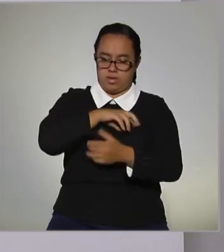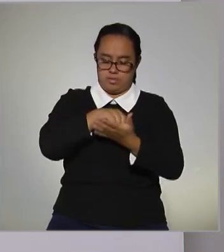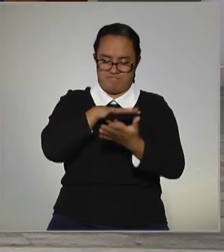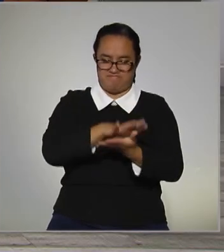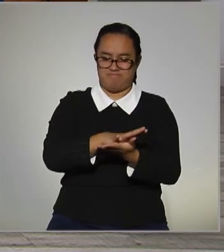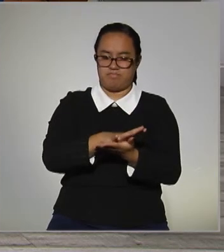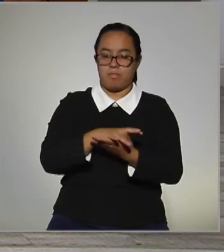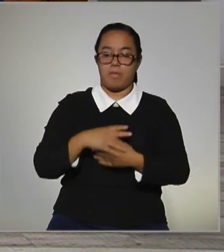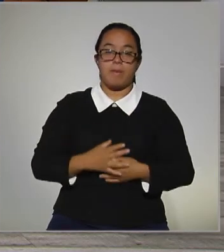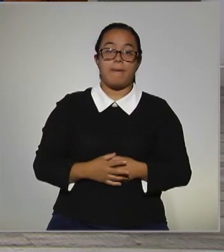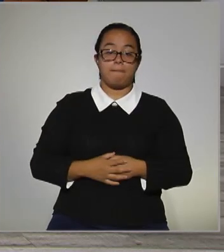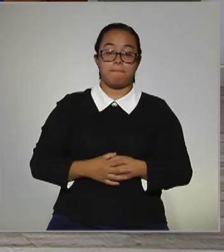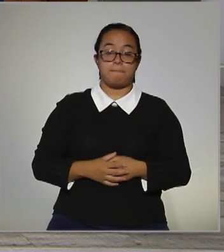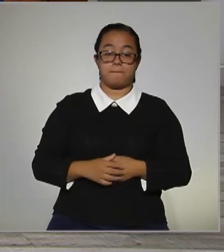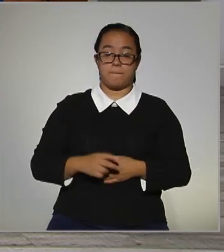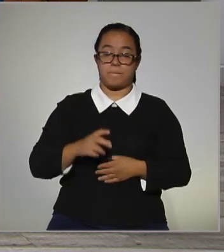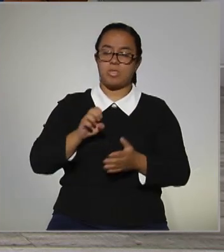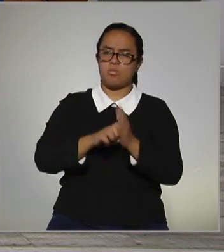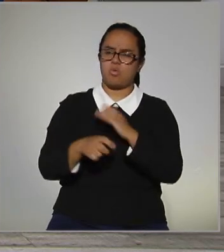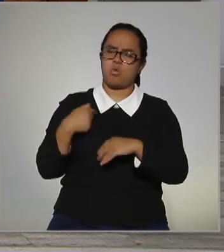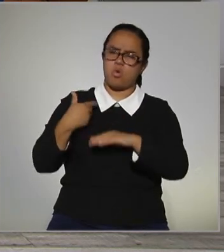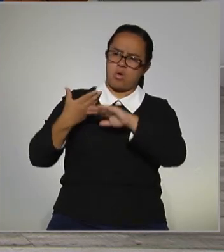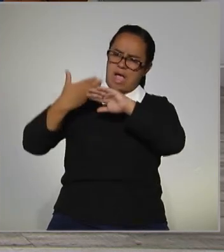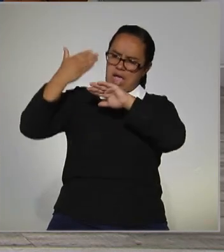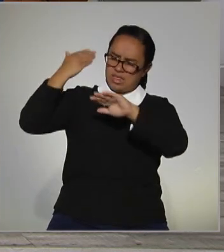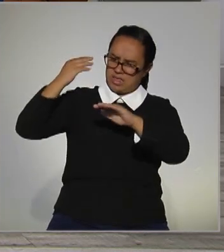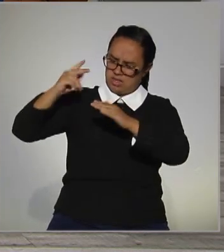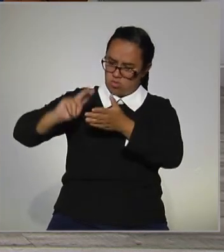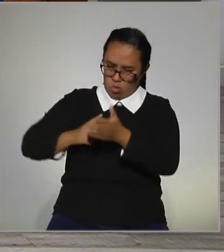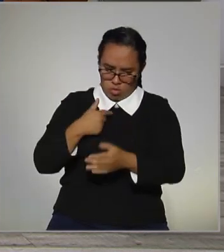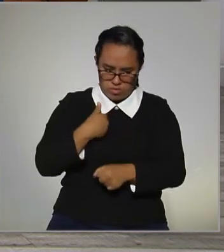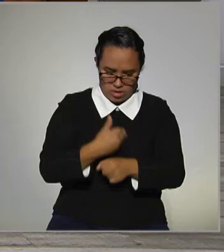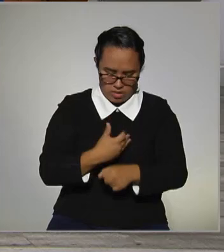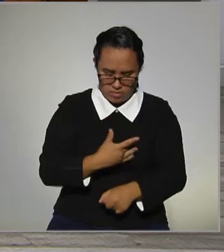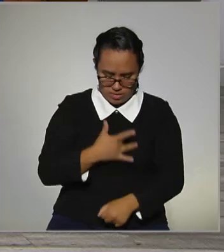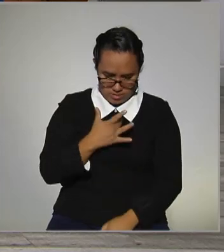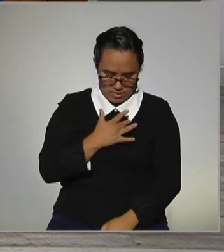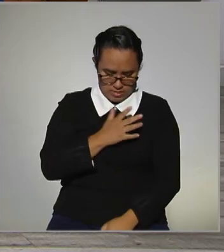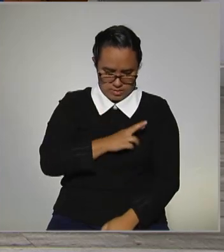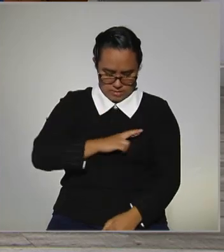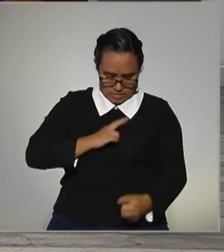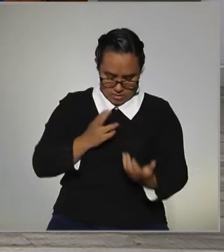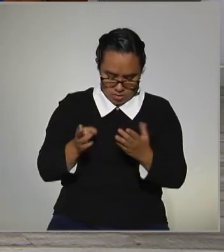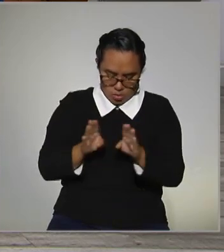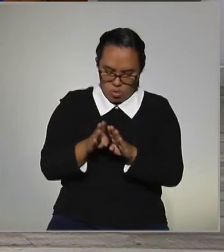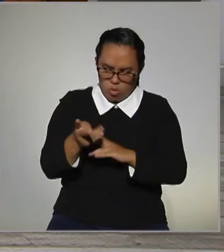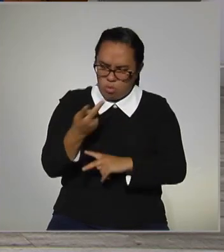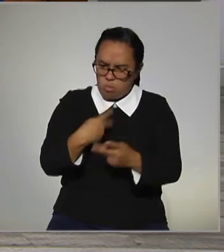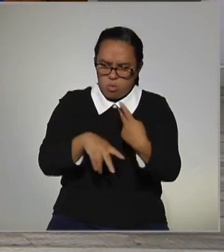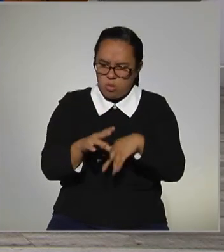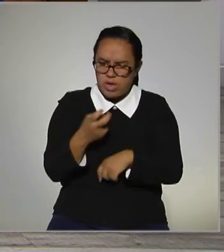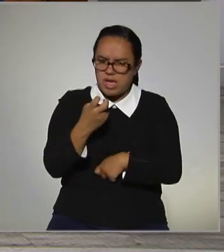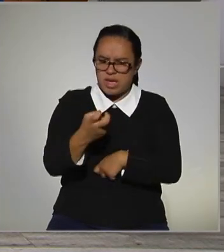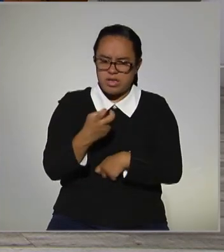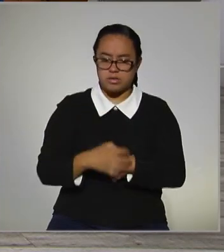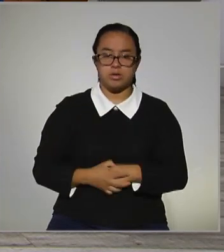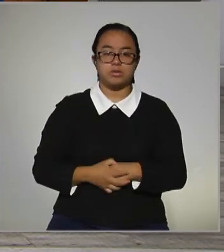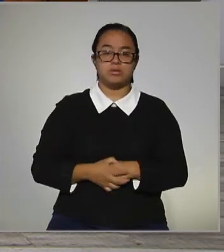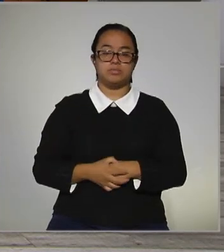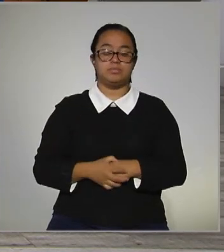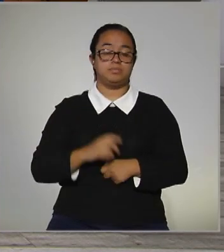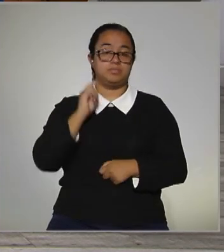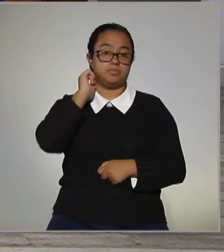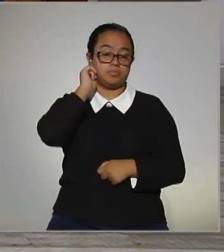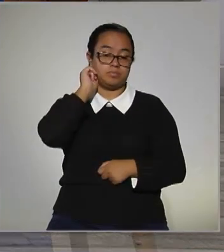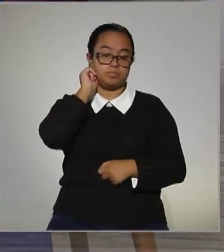resentimiento, volver a sentir qué sentimiento, cómo surge el resentimiento, de dónde viene. Sí, bueno, realmente tiene que